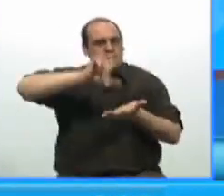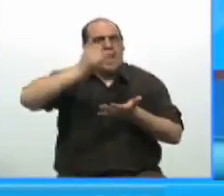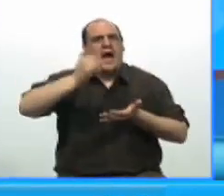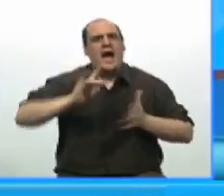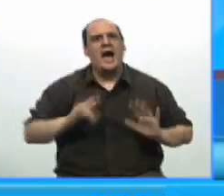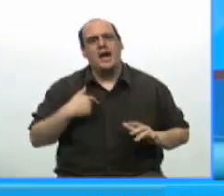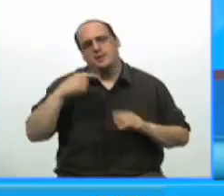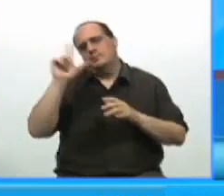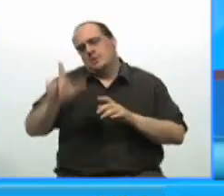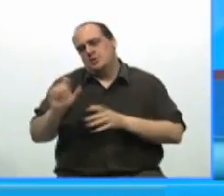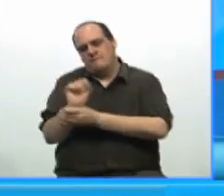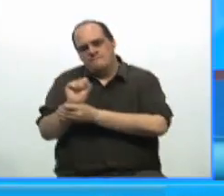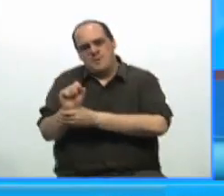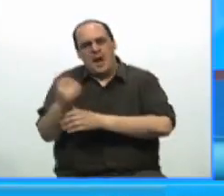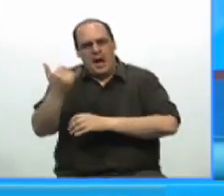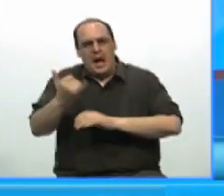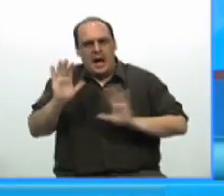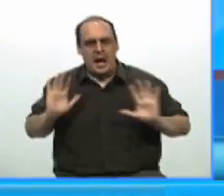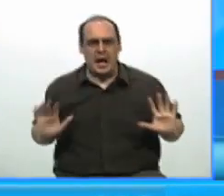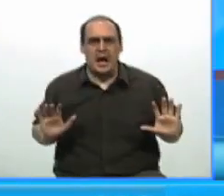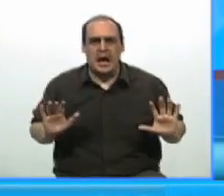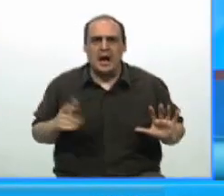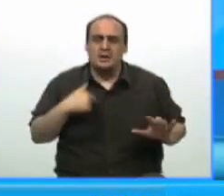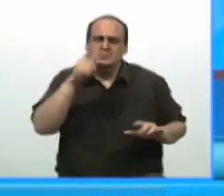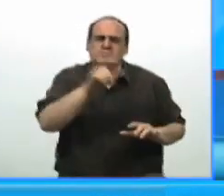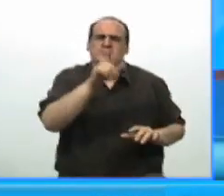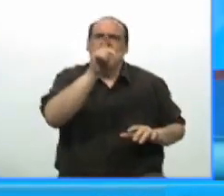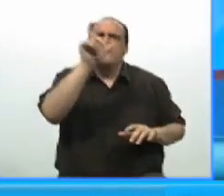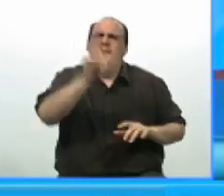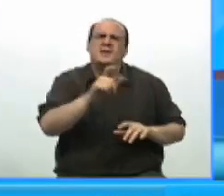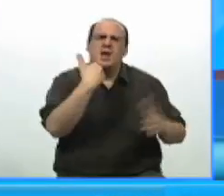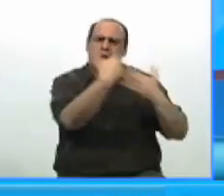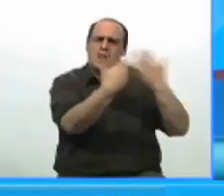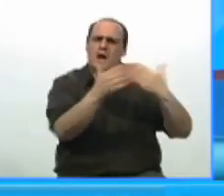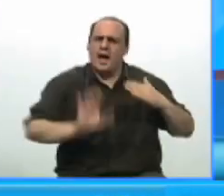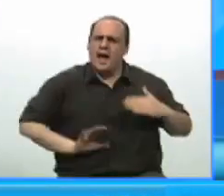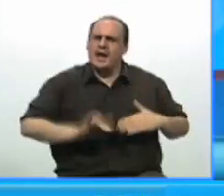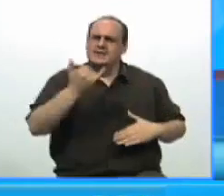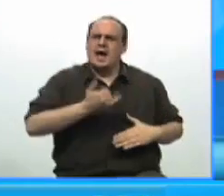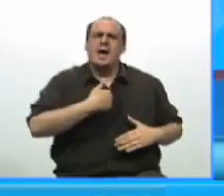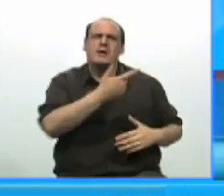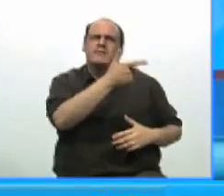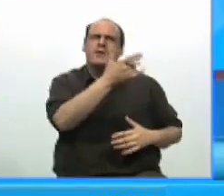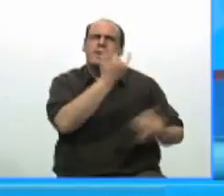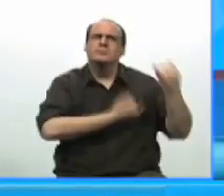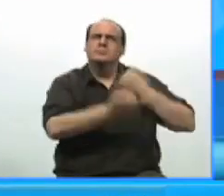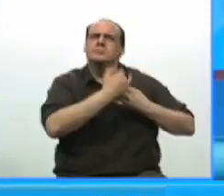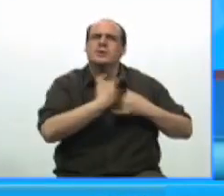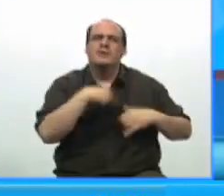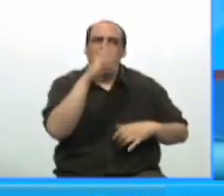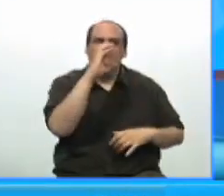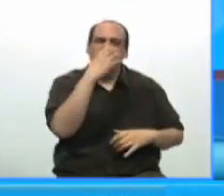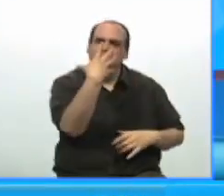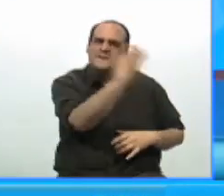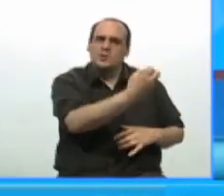protagonistas. Realmente gente con la cual uno tiene muchas ganas de charlar y da gusto escucharlo sobre todo. Totalmente. En un gran presente, uno de